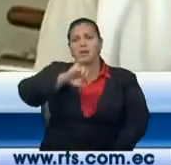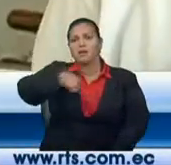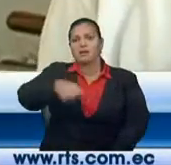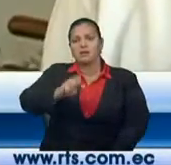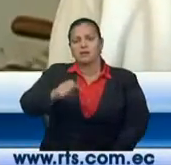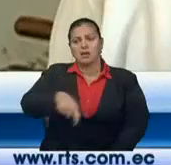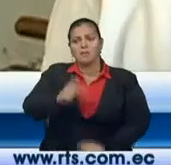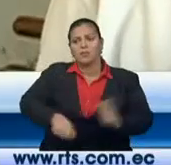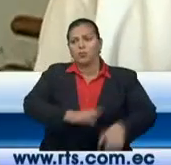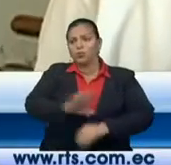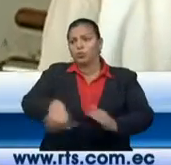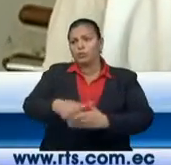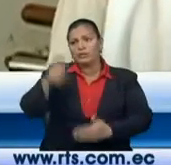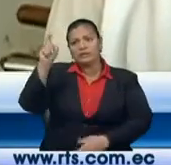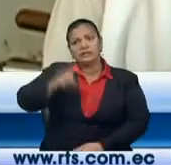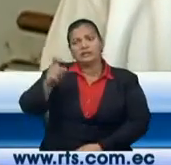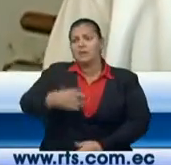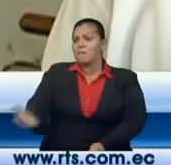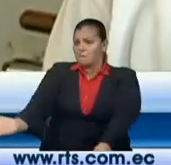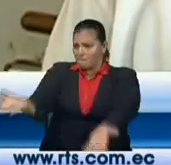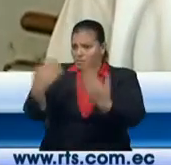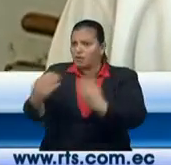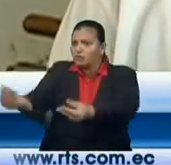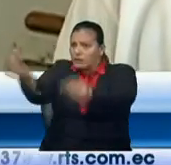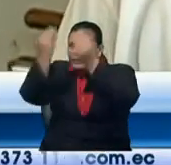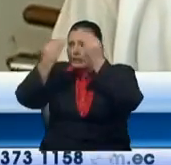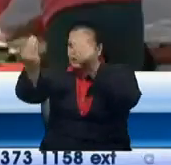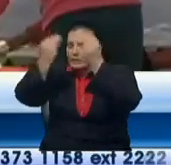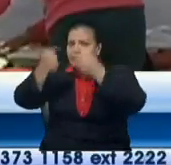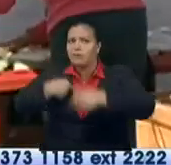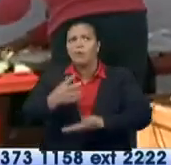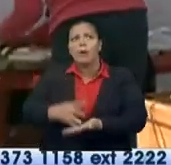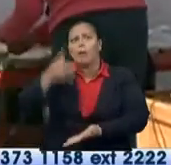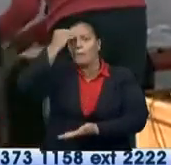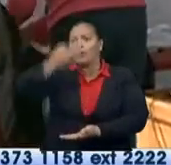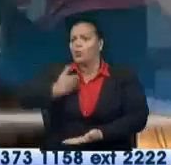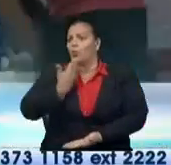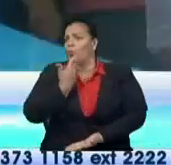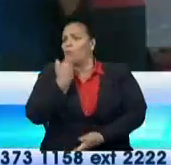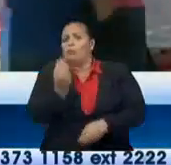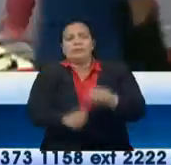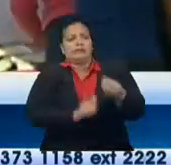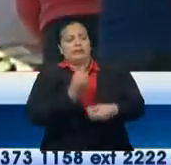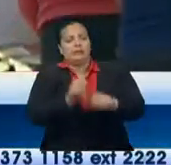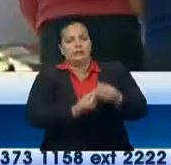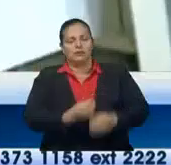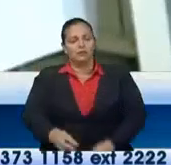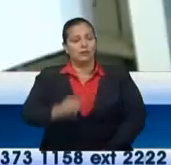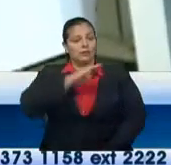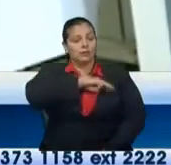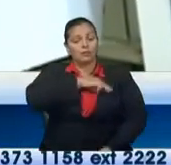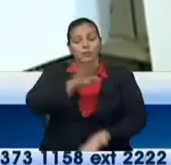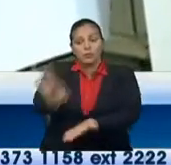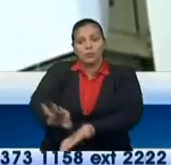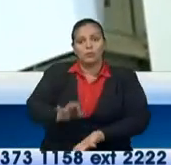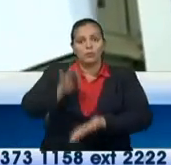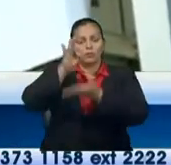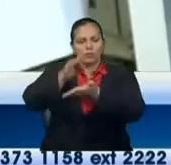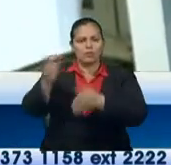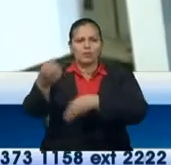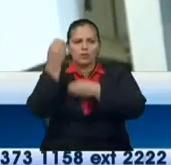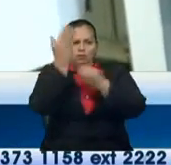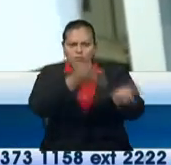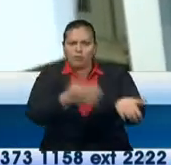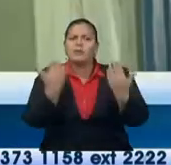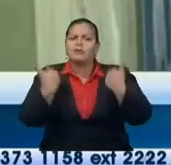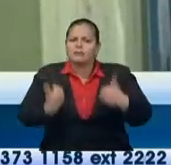poder nosotros tener concientizar en las cosas que uno se está haciendo. Este representante del municipio reconoce que la información no está llegando de la mejor